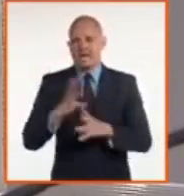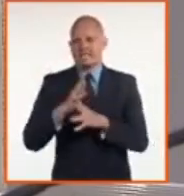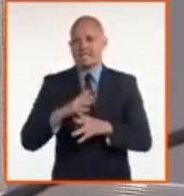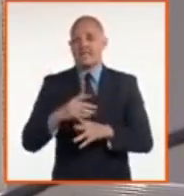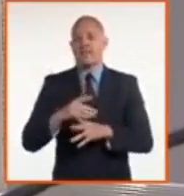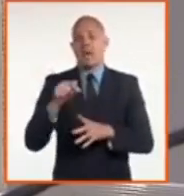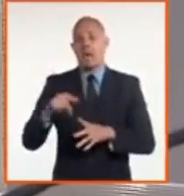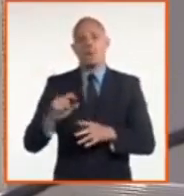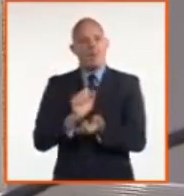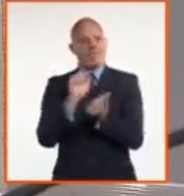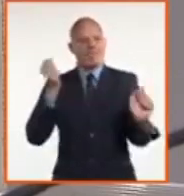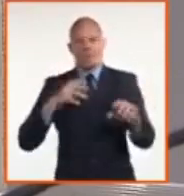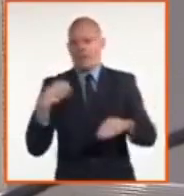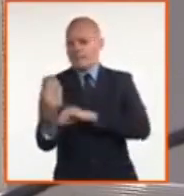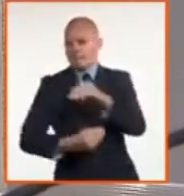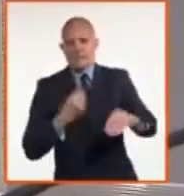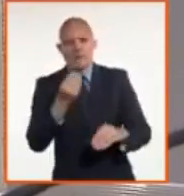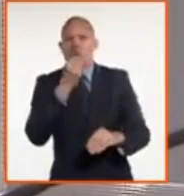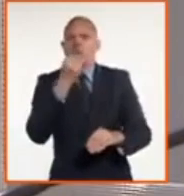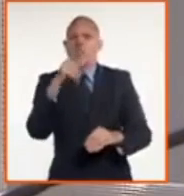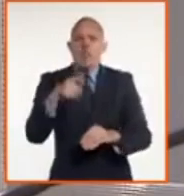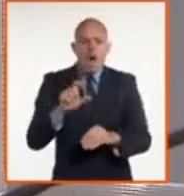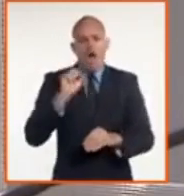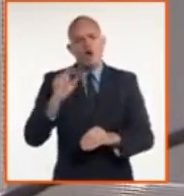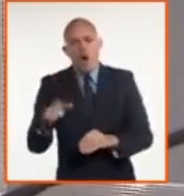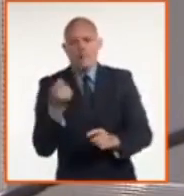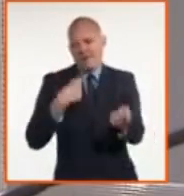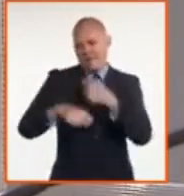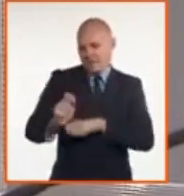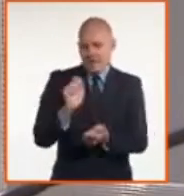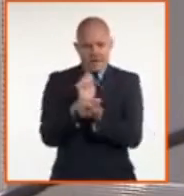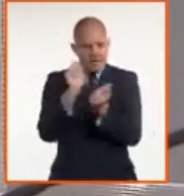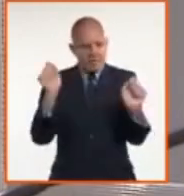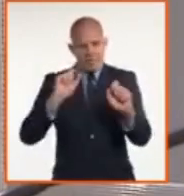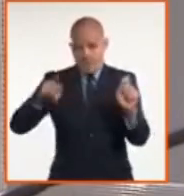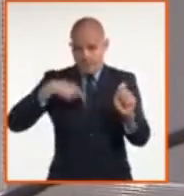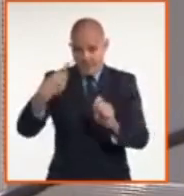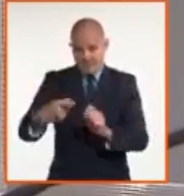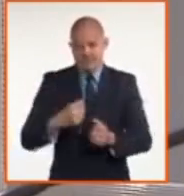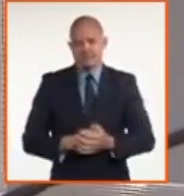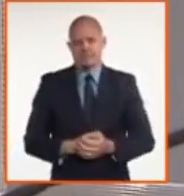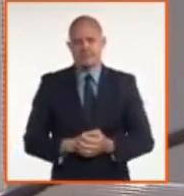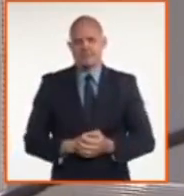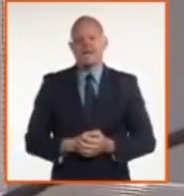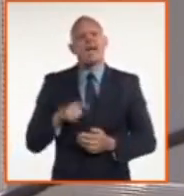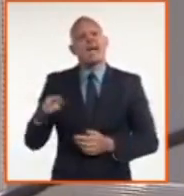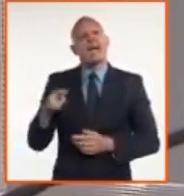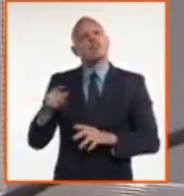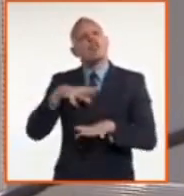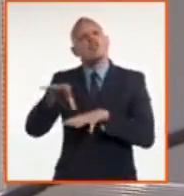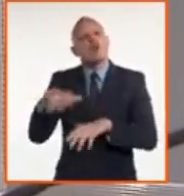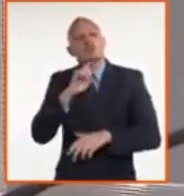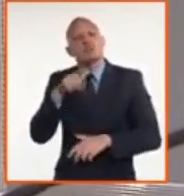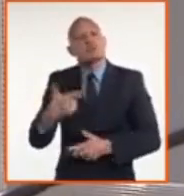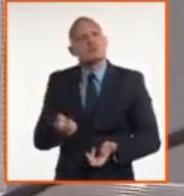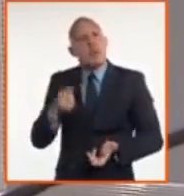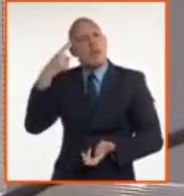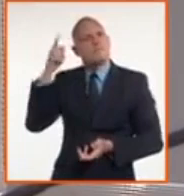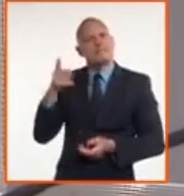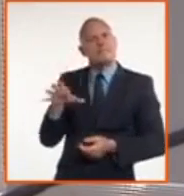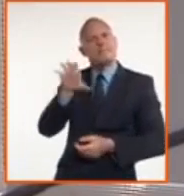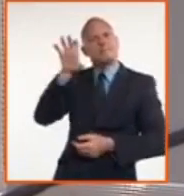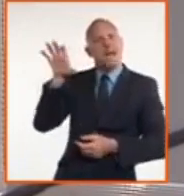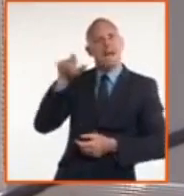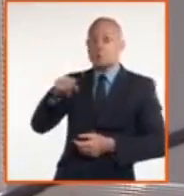en efectivo para nosotros implementar esta medida nosotros establecimos una norma que es la resolución